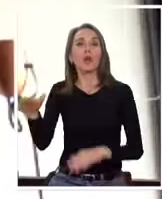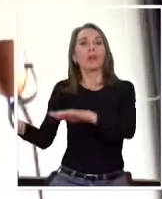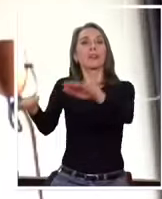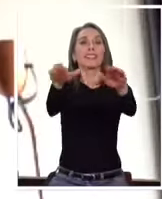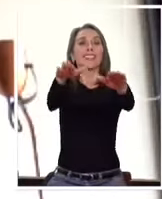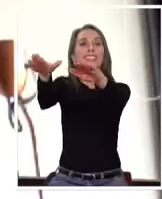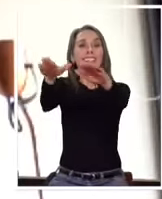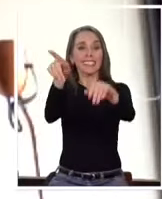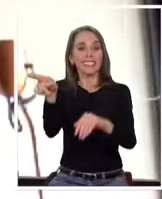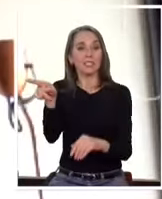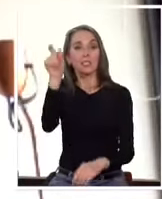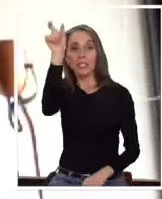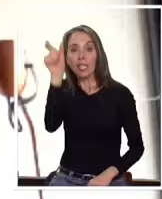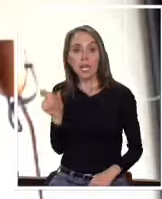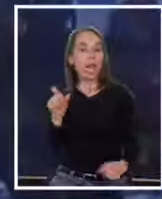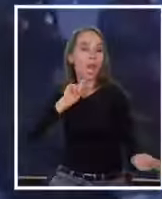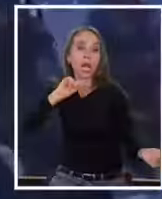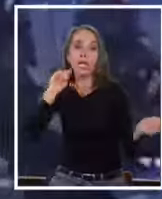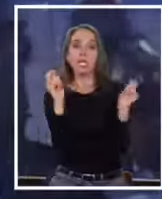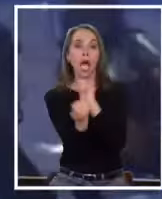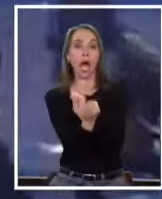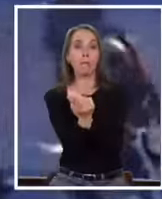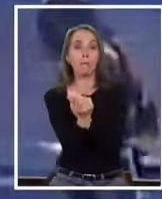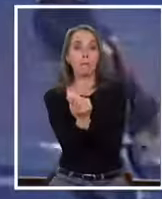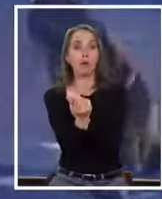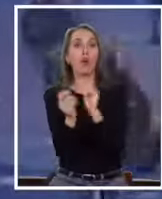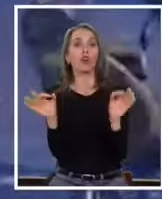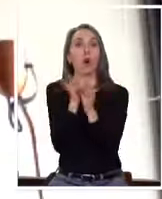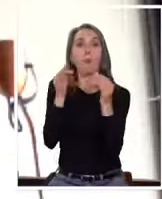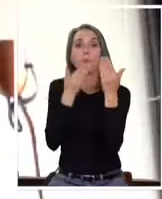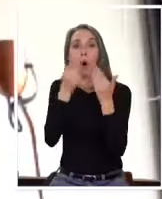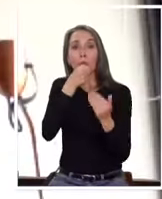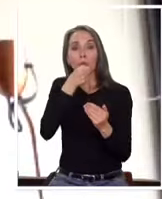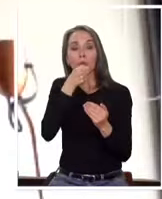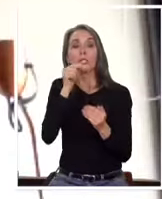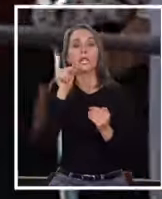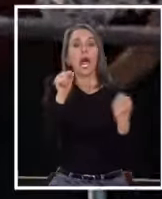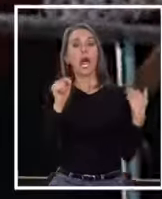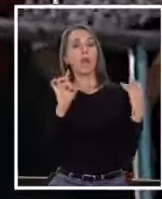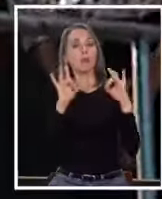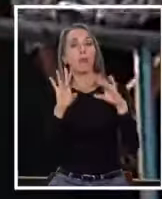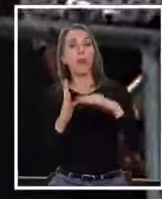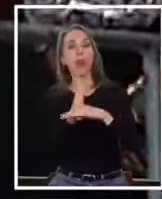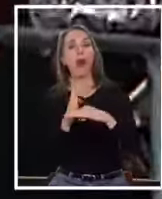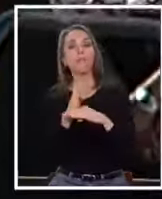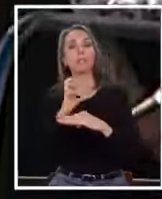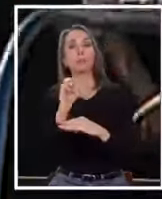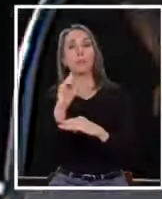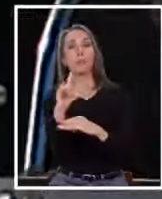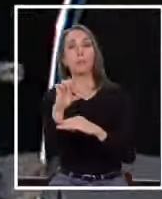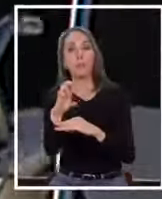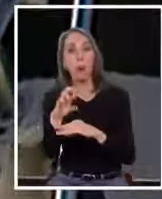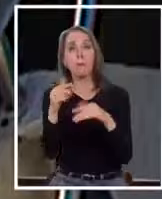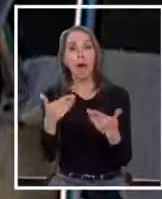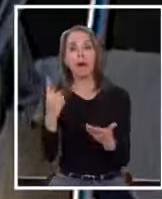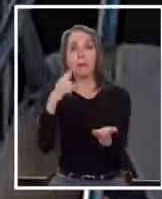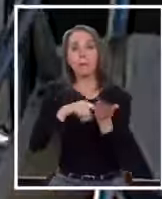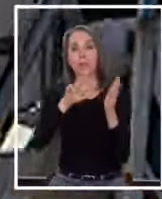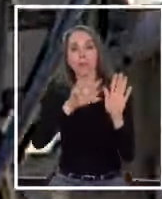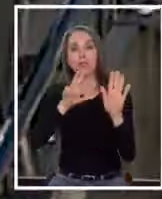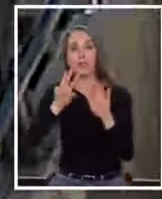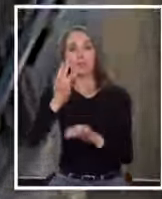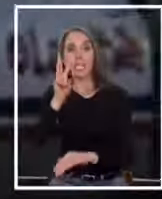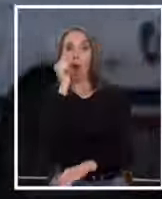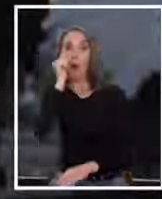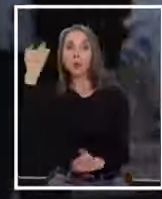Fue una figura revolucionaria en su momento. Construyó el pop de hoy en día. A Chile vino en octubre de